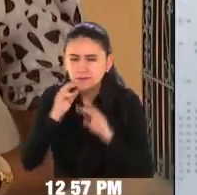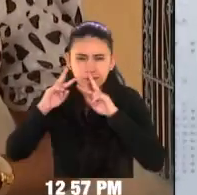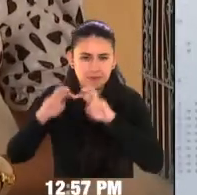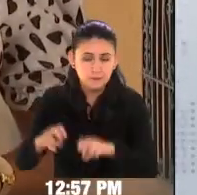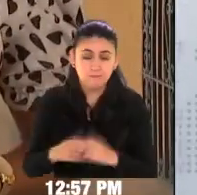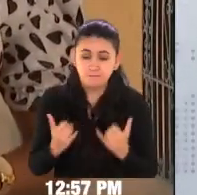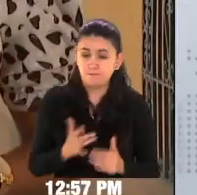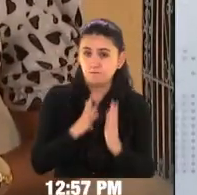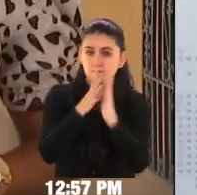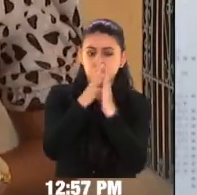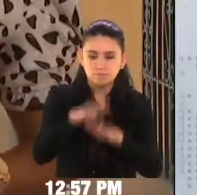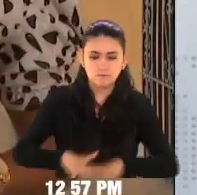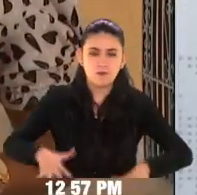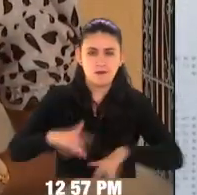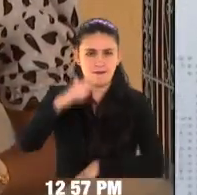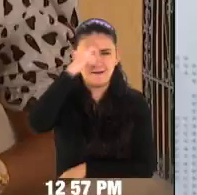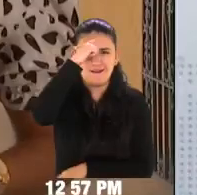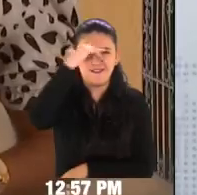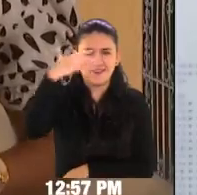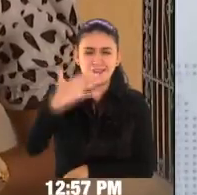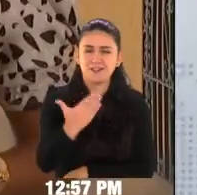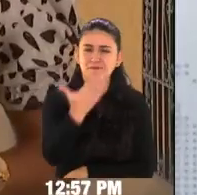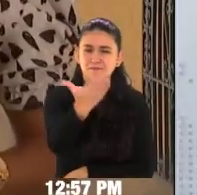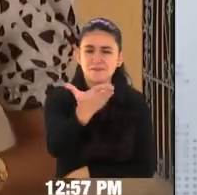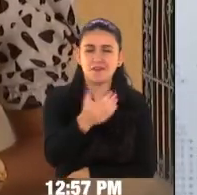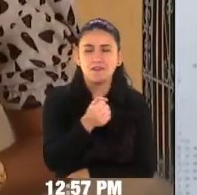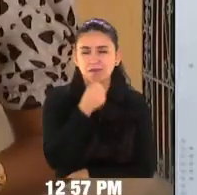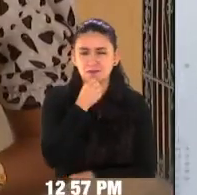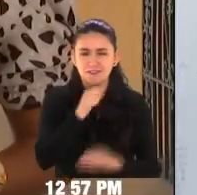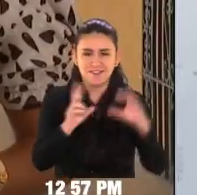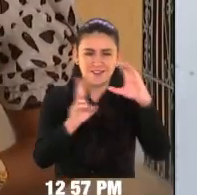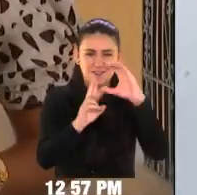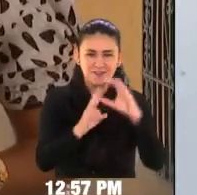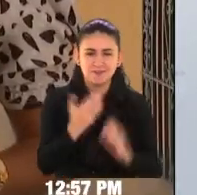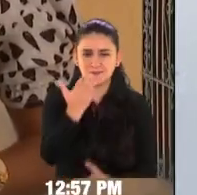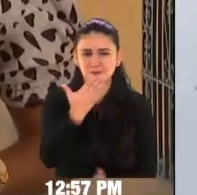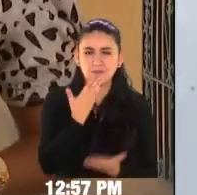Esa es toda la información que por ahora tenemos desde Cartagena. Felipe, sigue usted con muchas más noticias. Buena tarde.